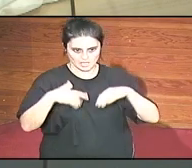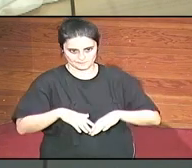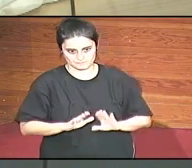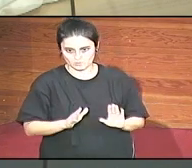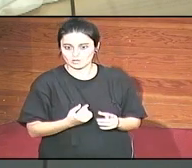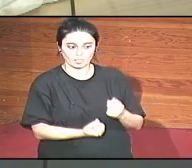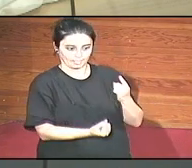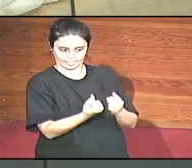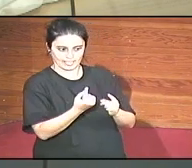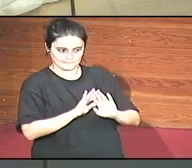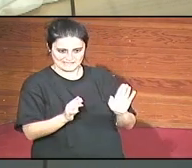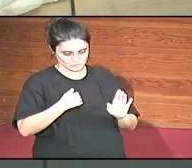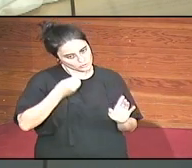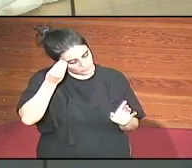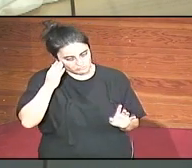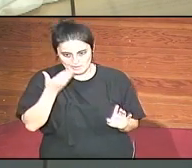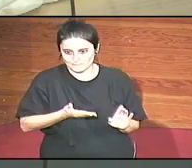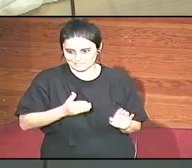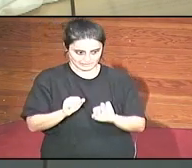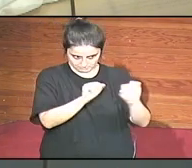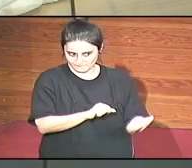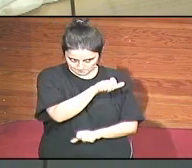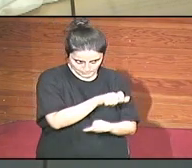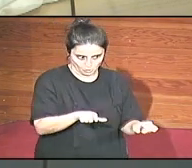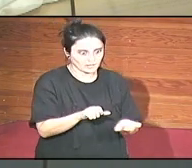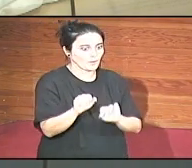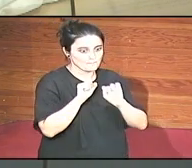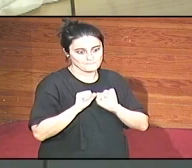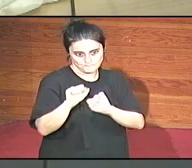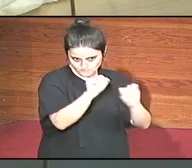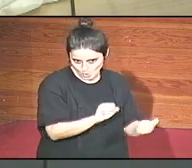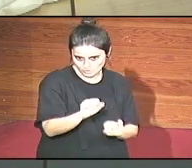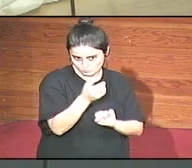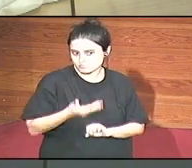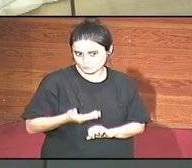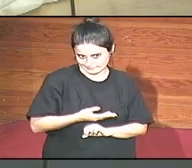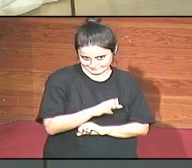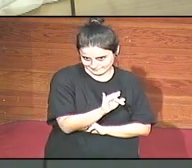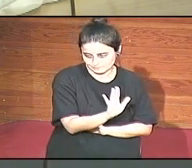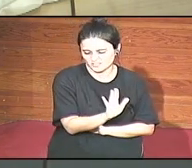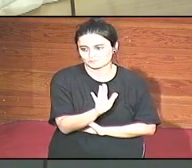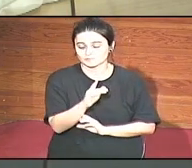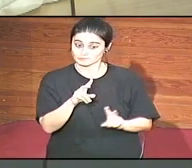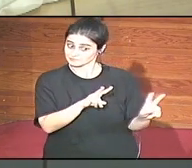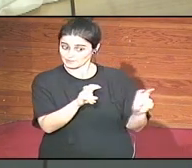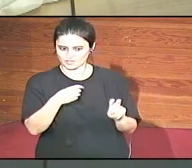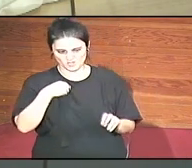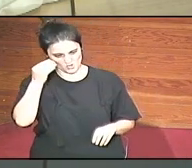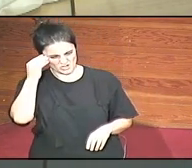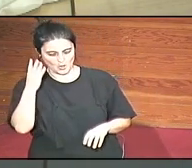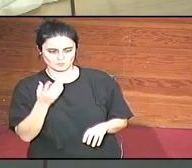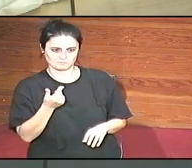sea minoritario se defienda a las personas se las proteja por supuesto pero pero es de estas cuestiones que creo que tiene